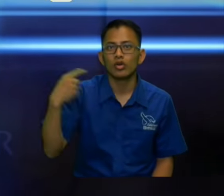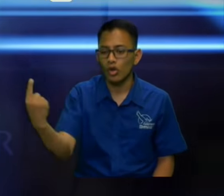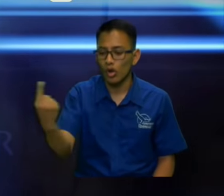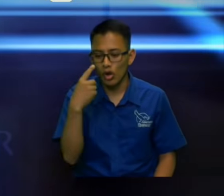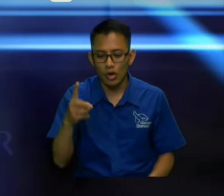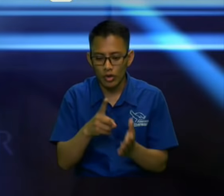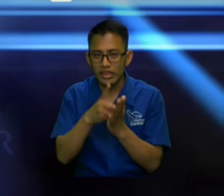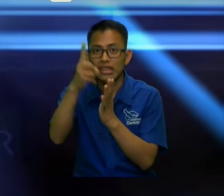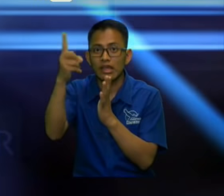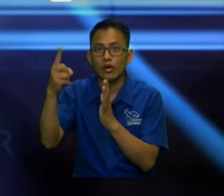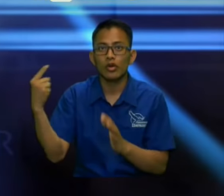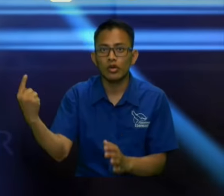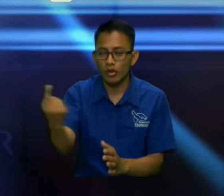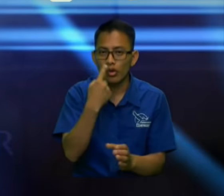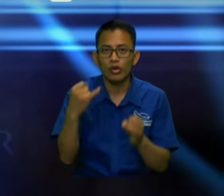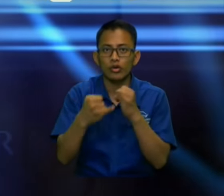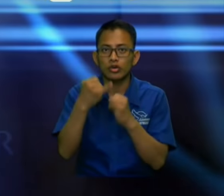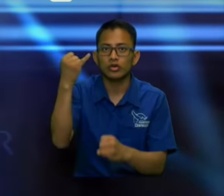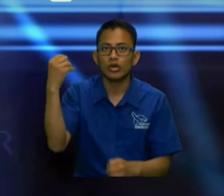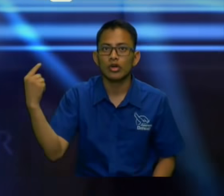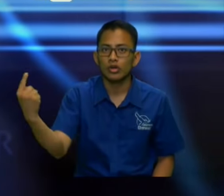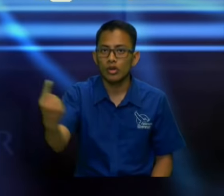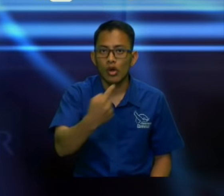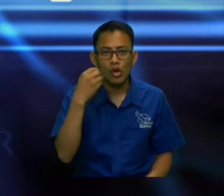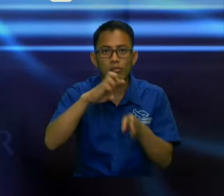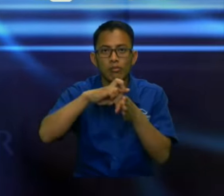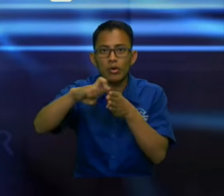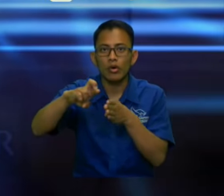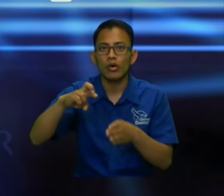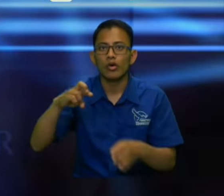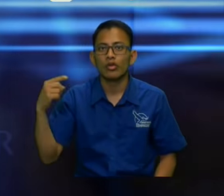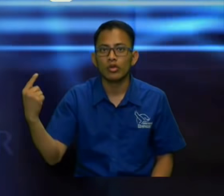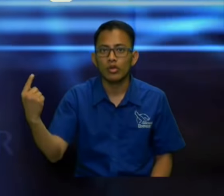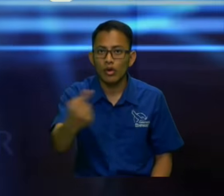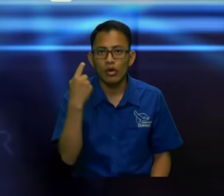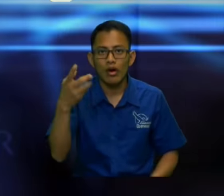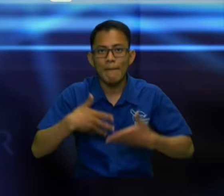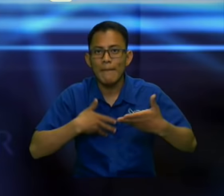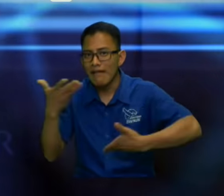merece elogio. Esas son ocho cosas que las tenemos que desgranar.